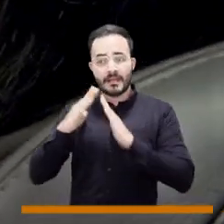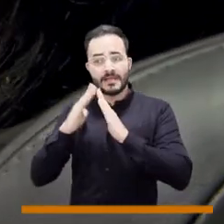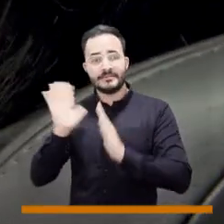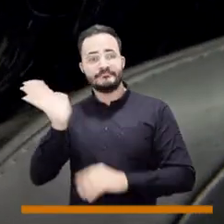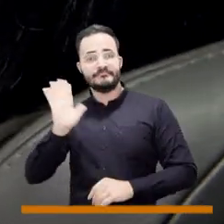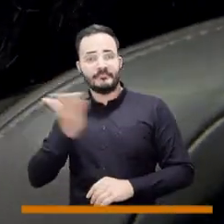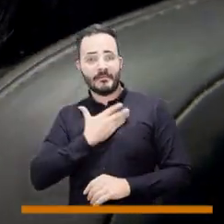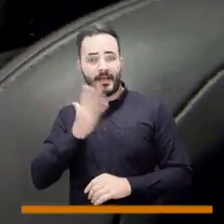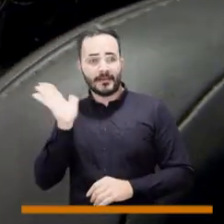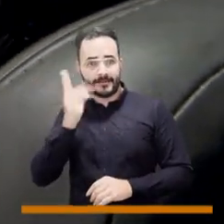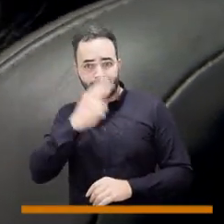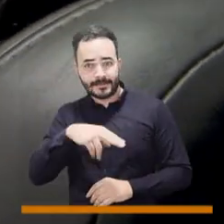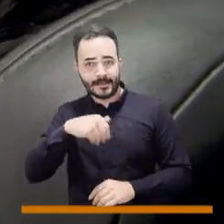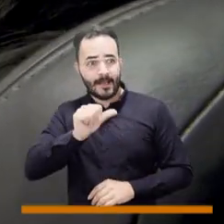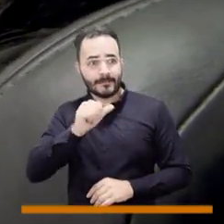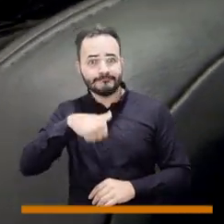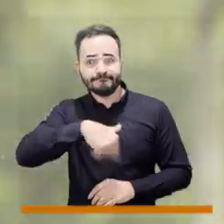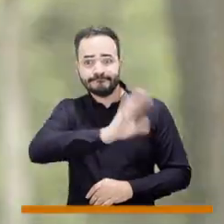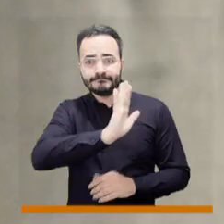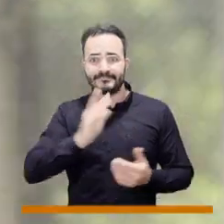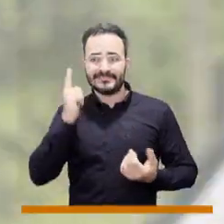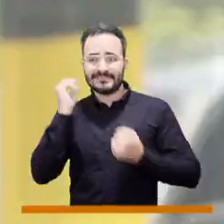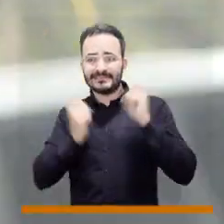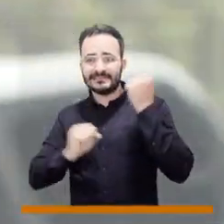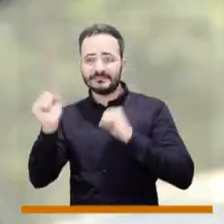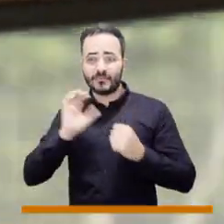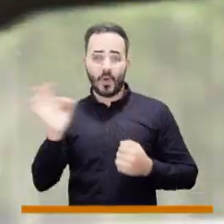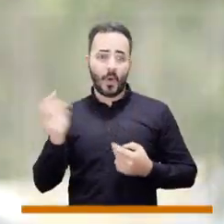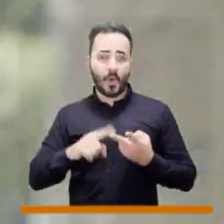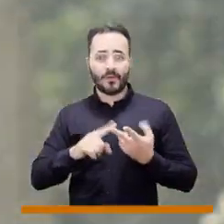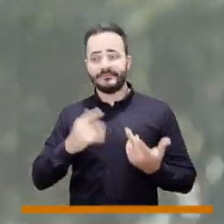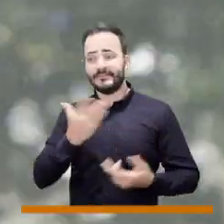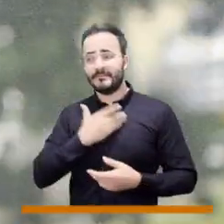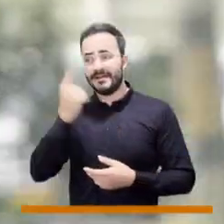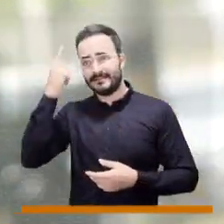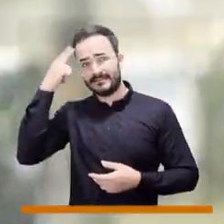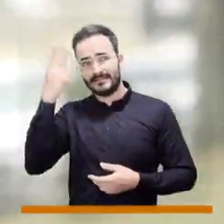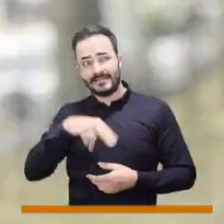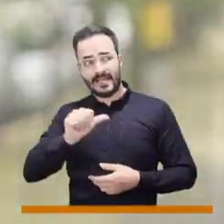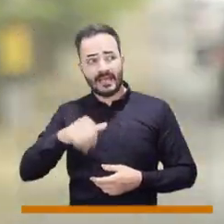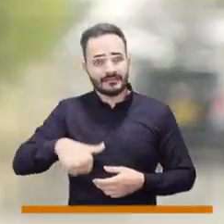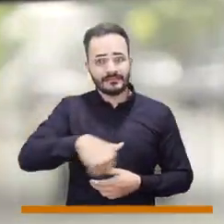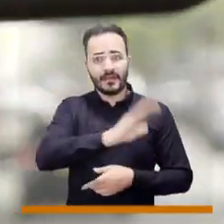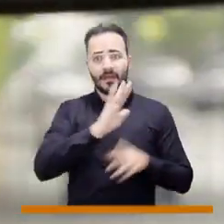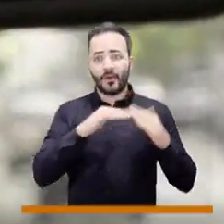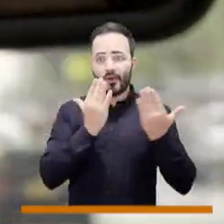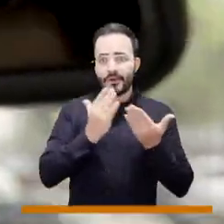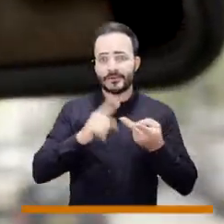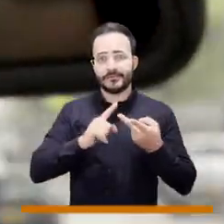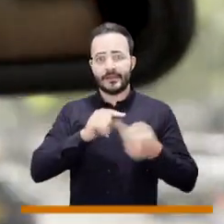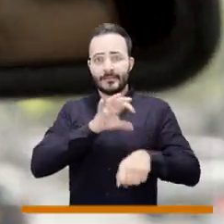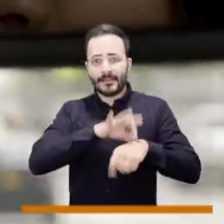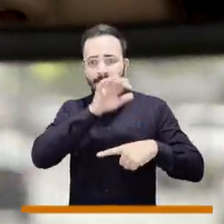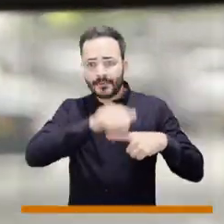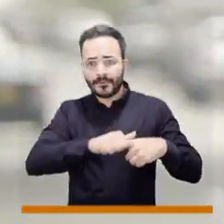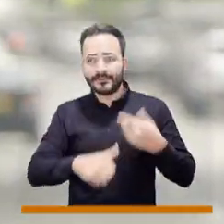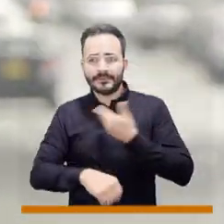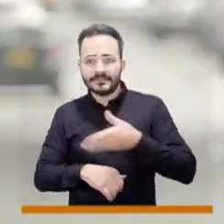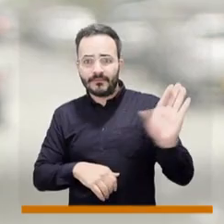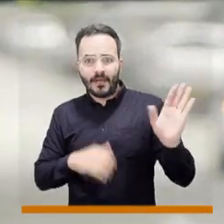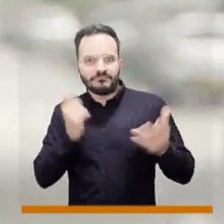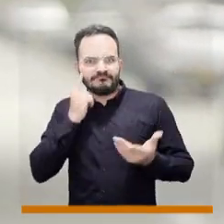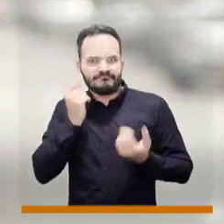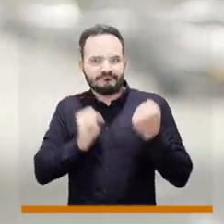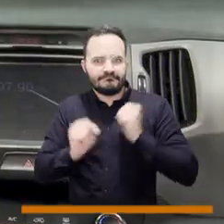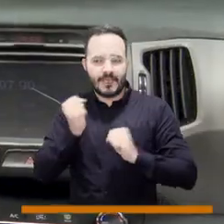llega bien, que si una mamá tiene un hijo y necesita enviarlo al colegio, a alguna cita médica, cualquier cosa, sienta